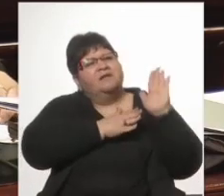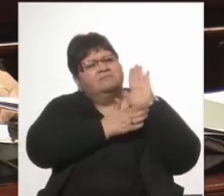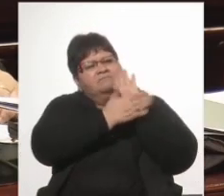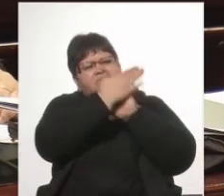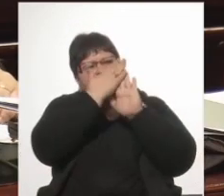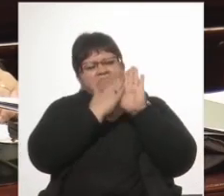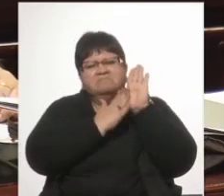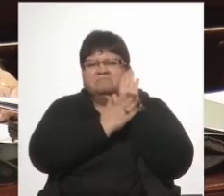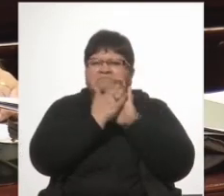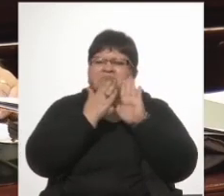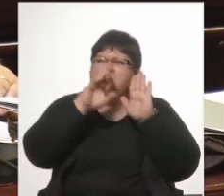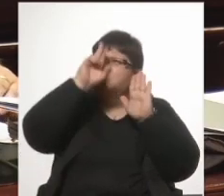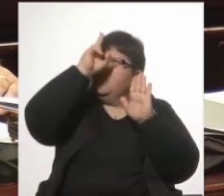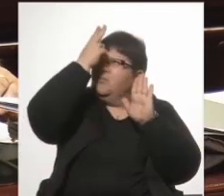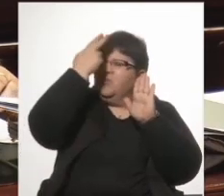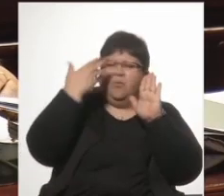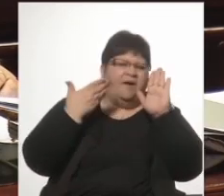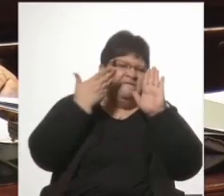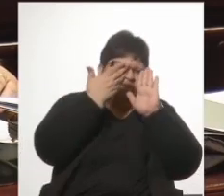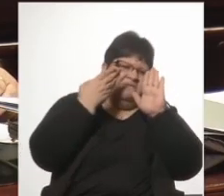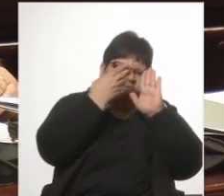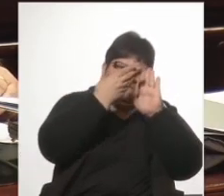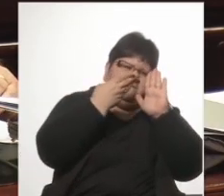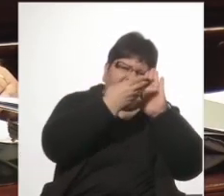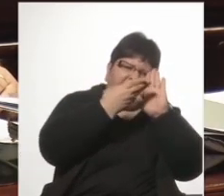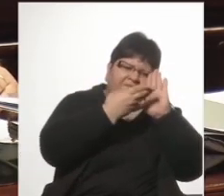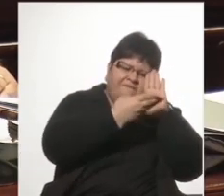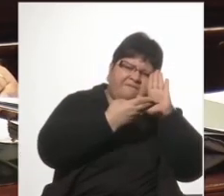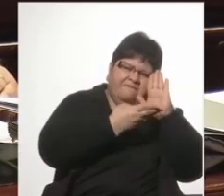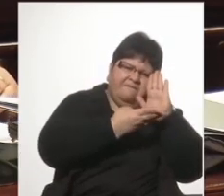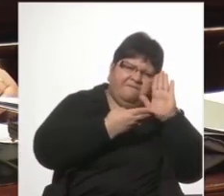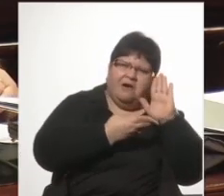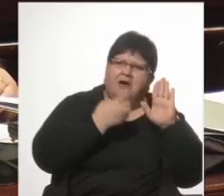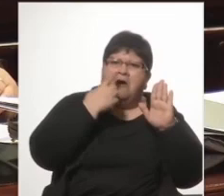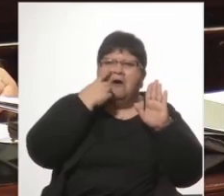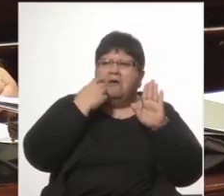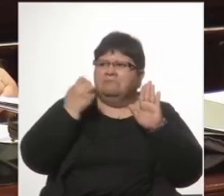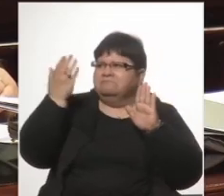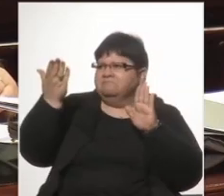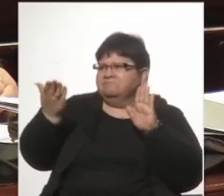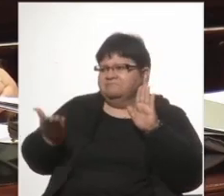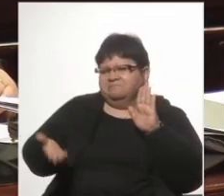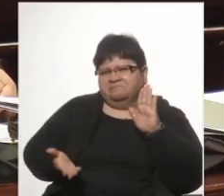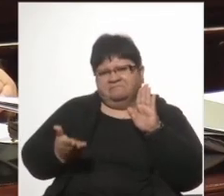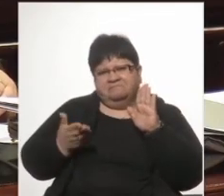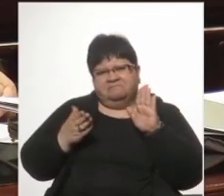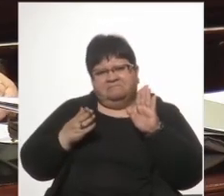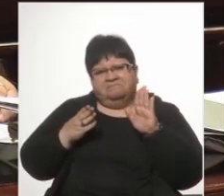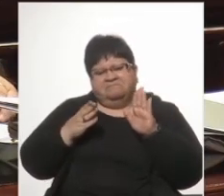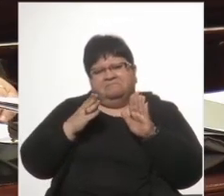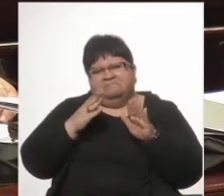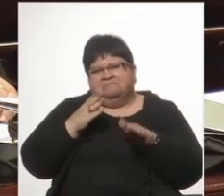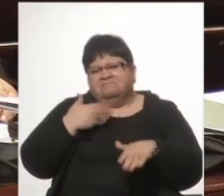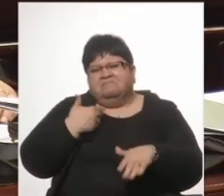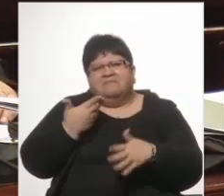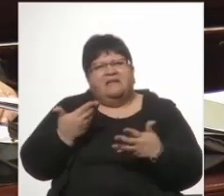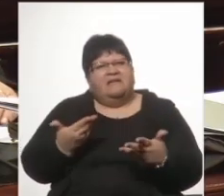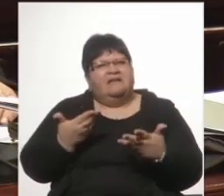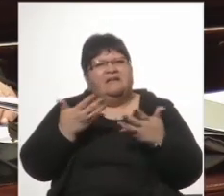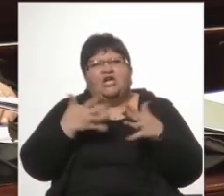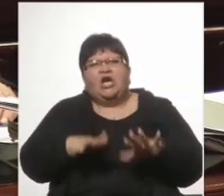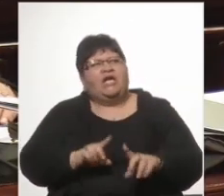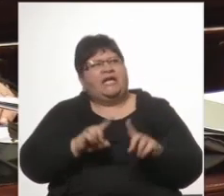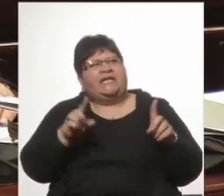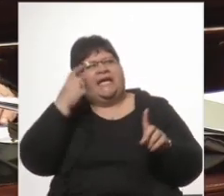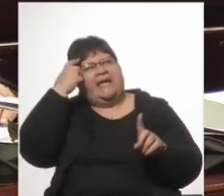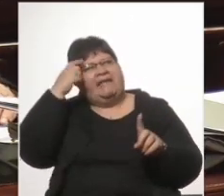puntos cardinales y habíamos palpado que este hombre concitaba la adhesión de una ciudadanía desencantada con las ideas y